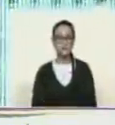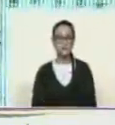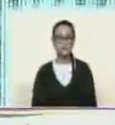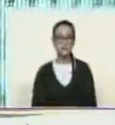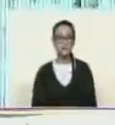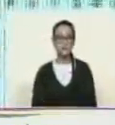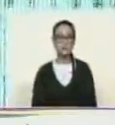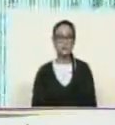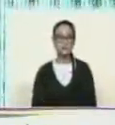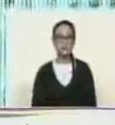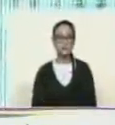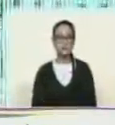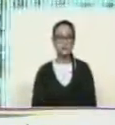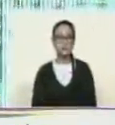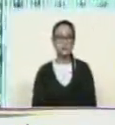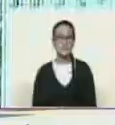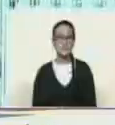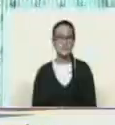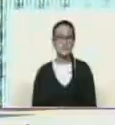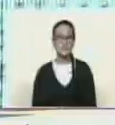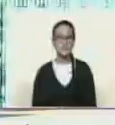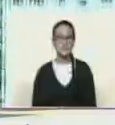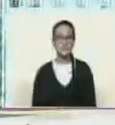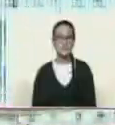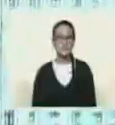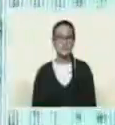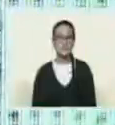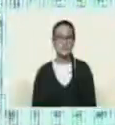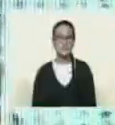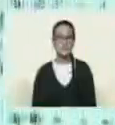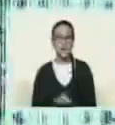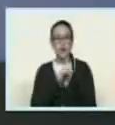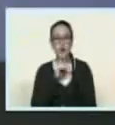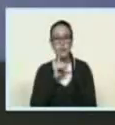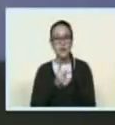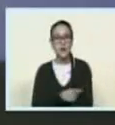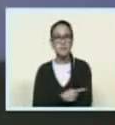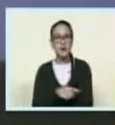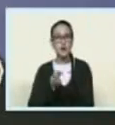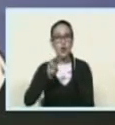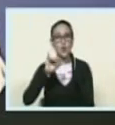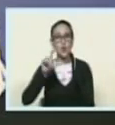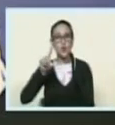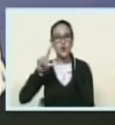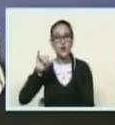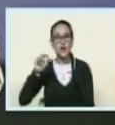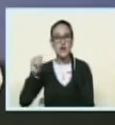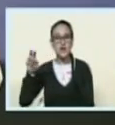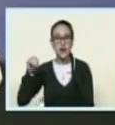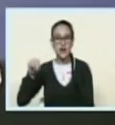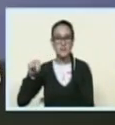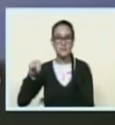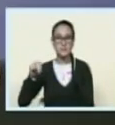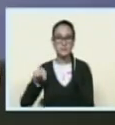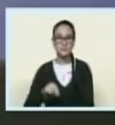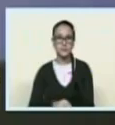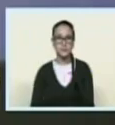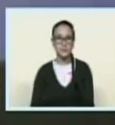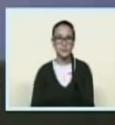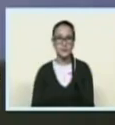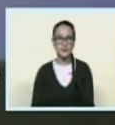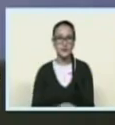Y creo que el hermano de William Lara es secretario, ¿verdad? ¿Cómo es que se llama? Diógenes Lara. ¿Dónde está Diógenes?